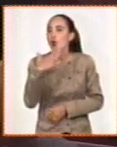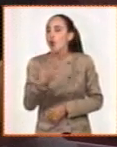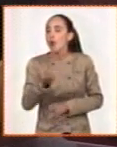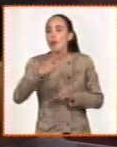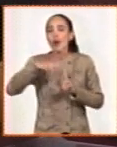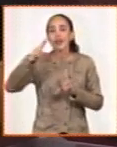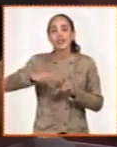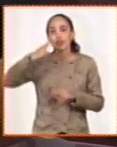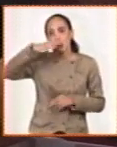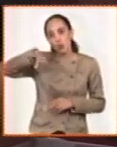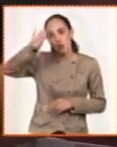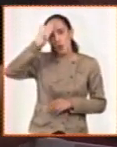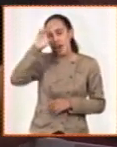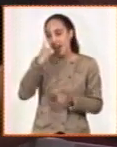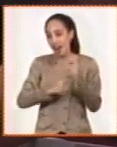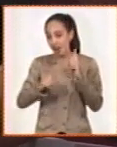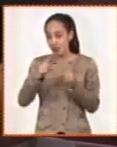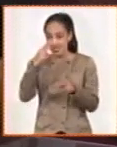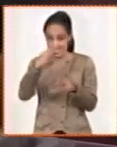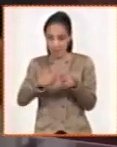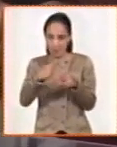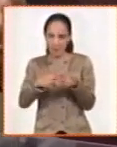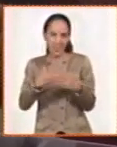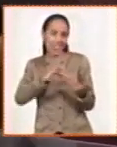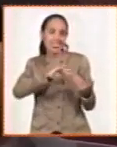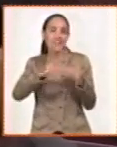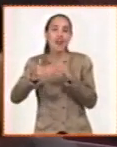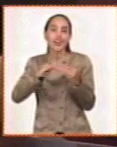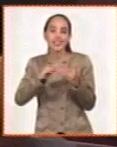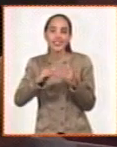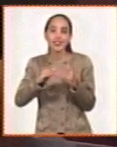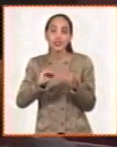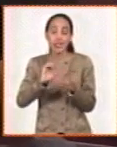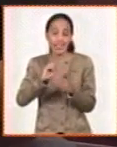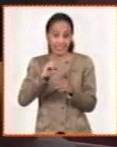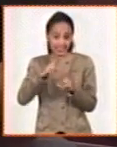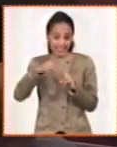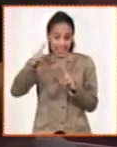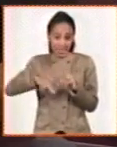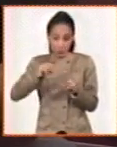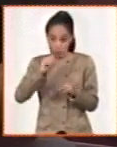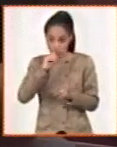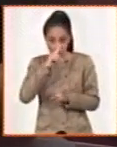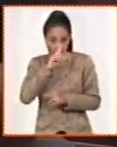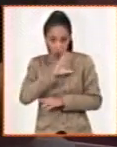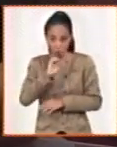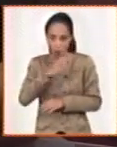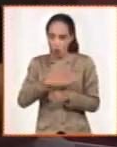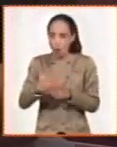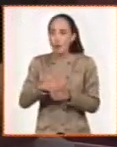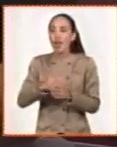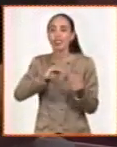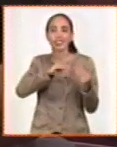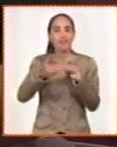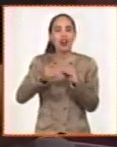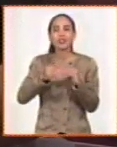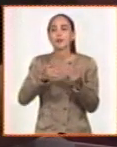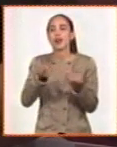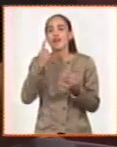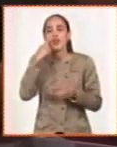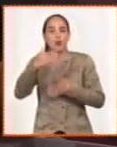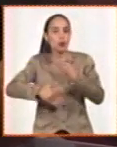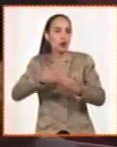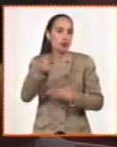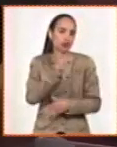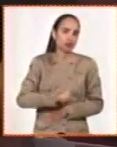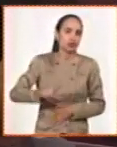un punto que se llamó el debate, que se hacía después de las obras para discutir los problemas sociales y de todo tipo que sucedían allí